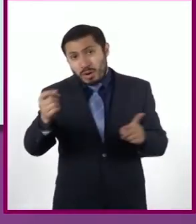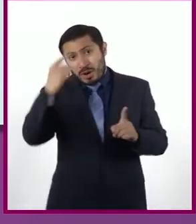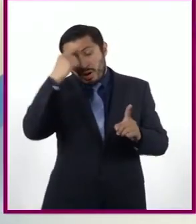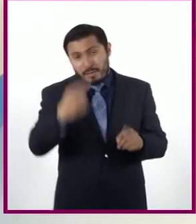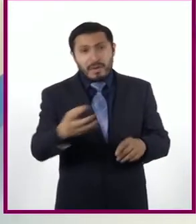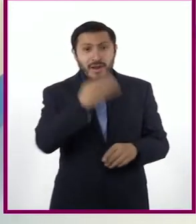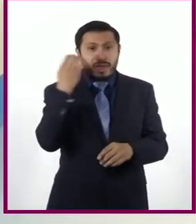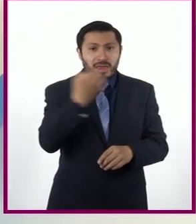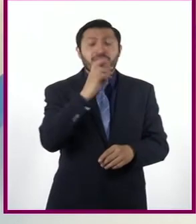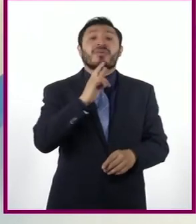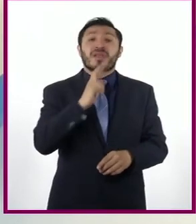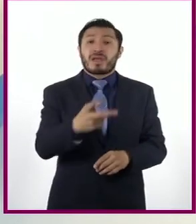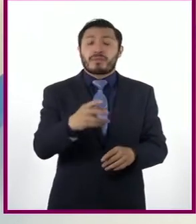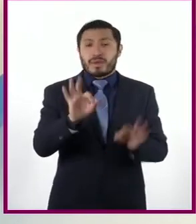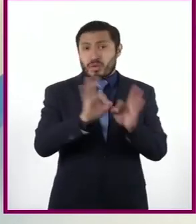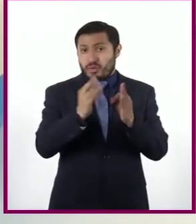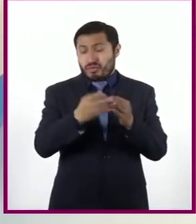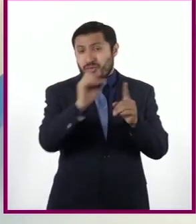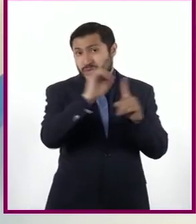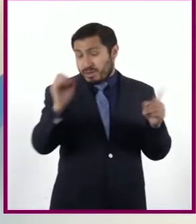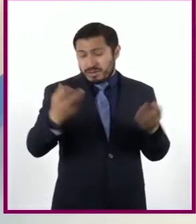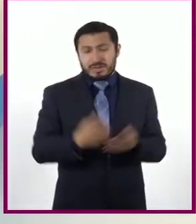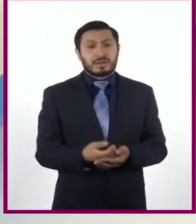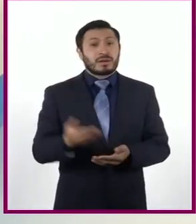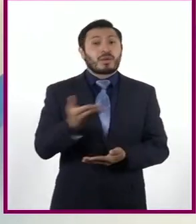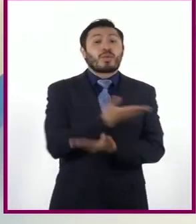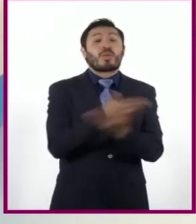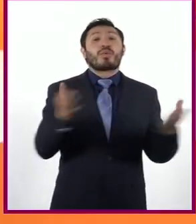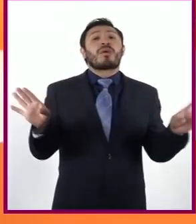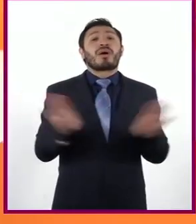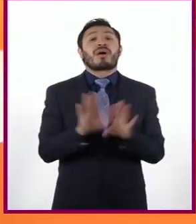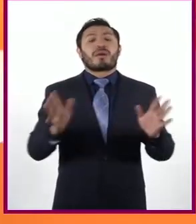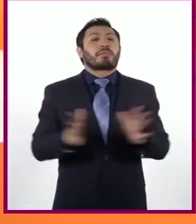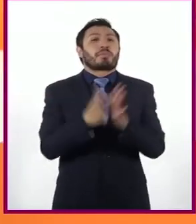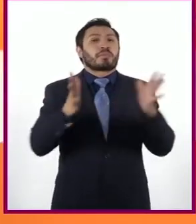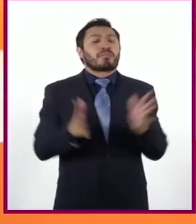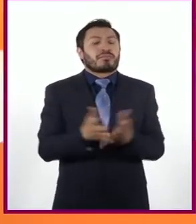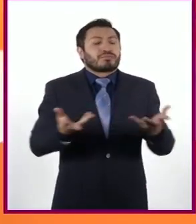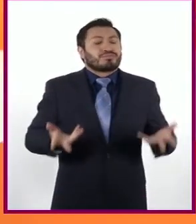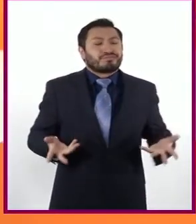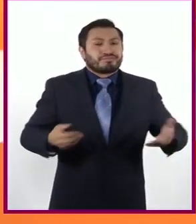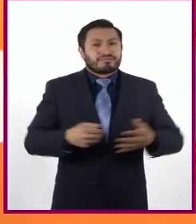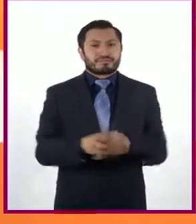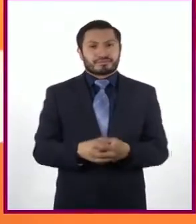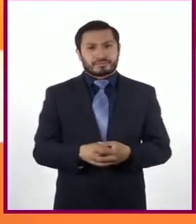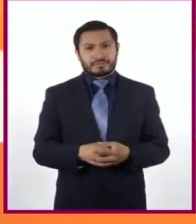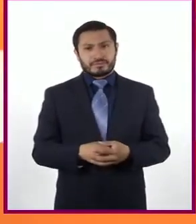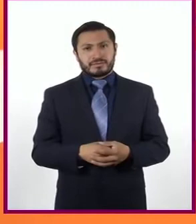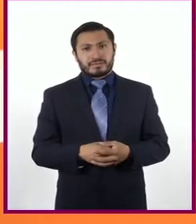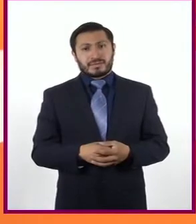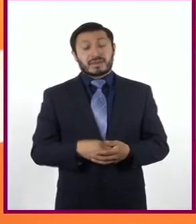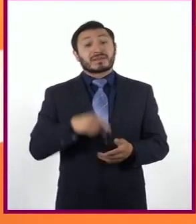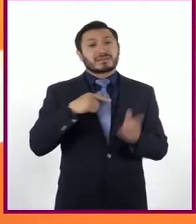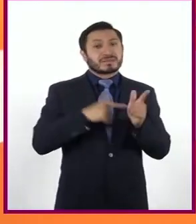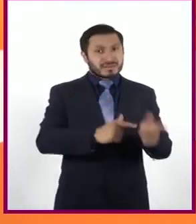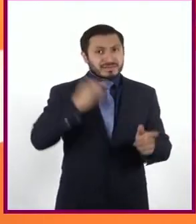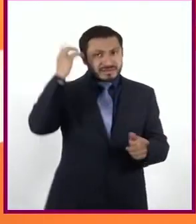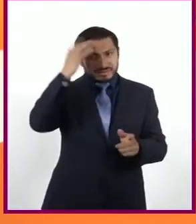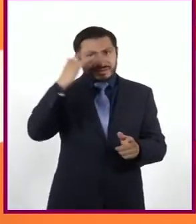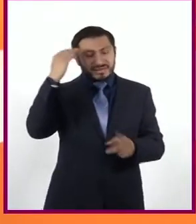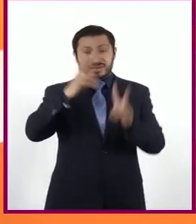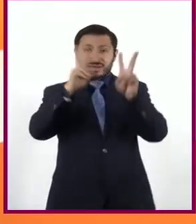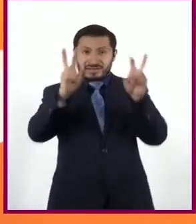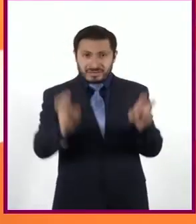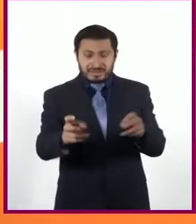mejoren la escuela. ¿Ustedes cómo participarían? Para que puedan seguir reflexionando sobre este